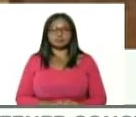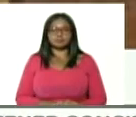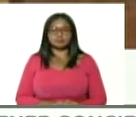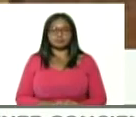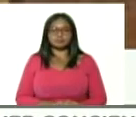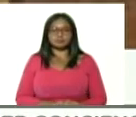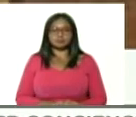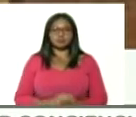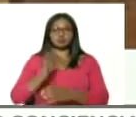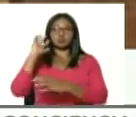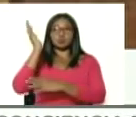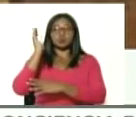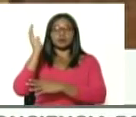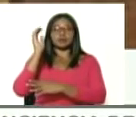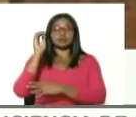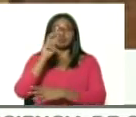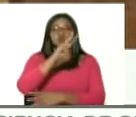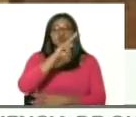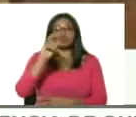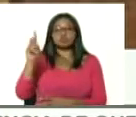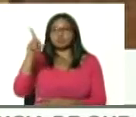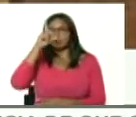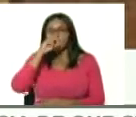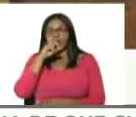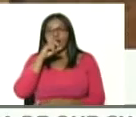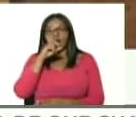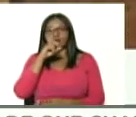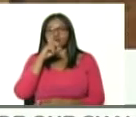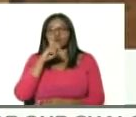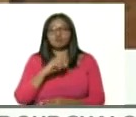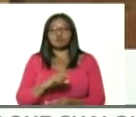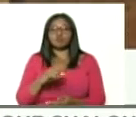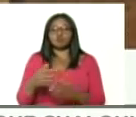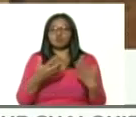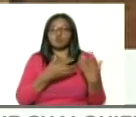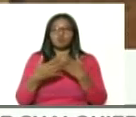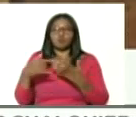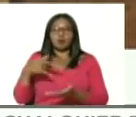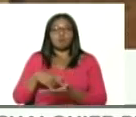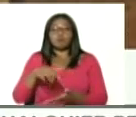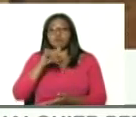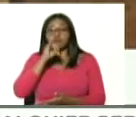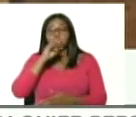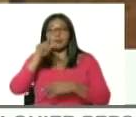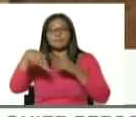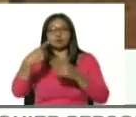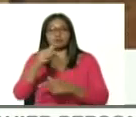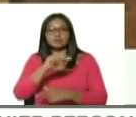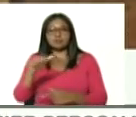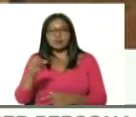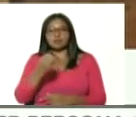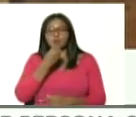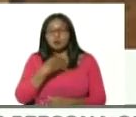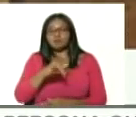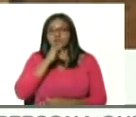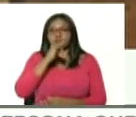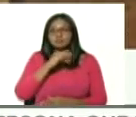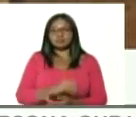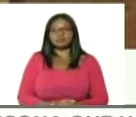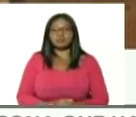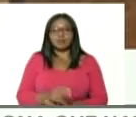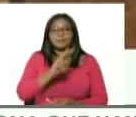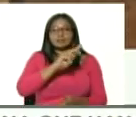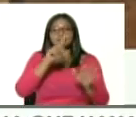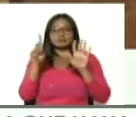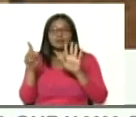Congreso Bicentenario de los Pueblos a nivel internacional. Sobre eso hay una buena noticia la próxima semana. El 26 de marzo